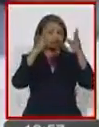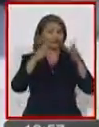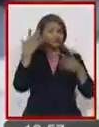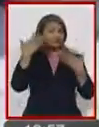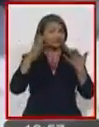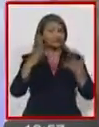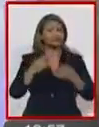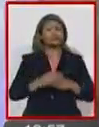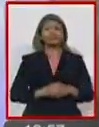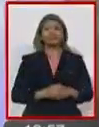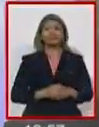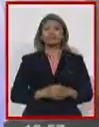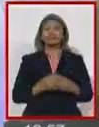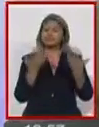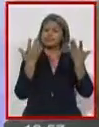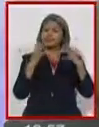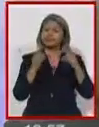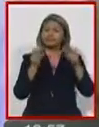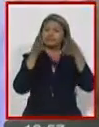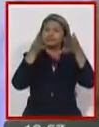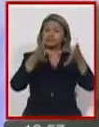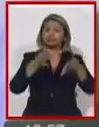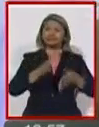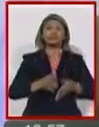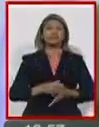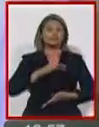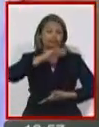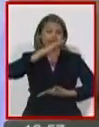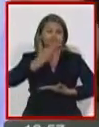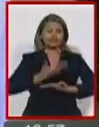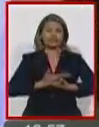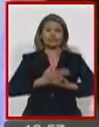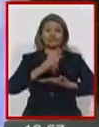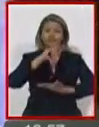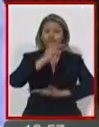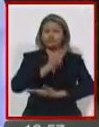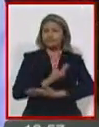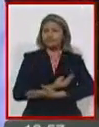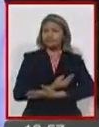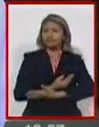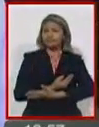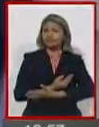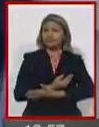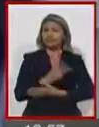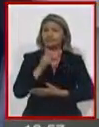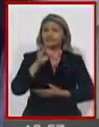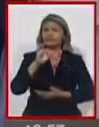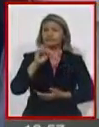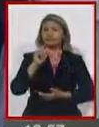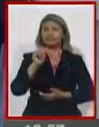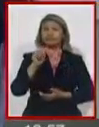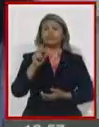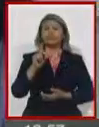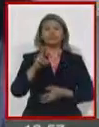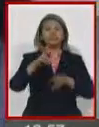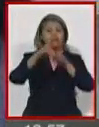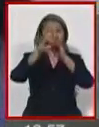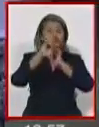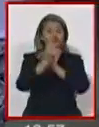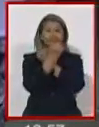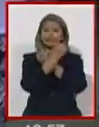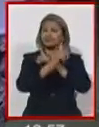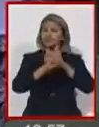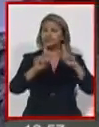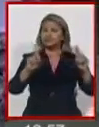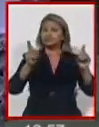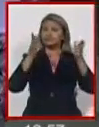maestras jubiladas, que no queremos dejarles a nuestros hijos, a nuestros nietos, una dictadura. Se tiene que respetar la democracia.